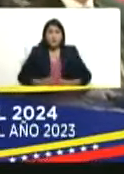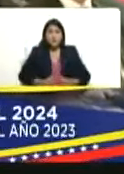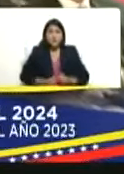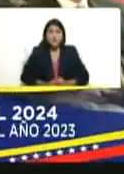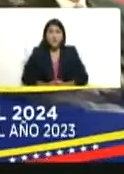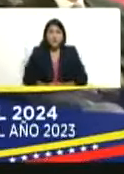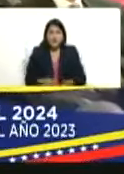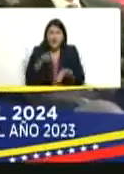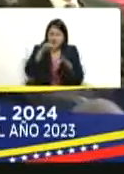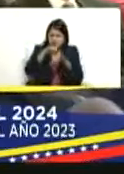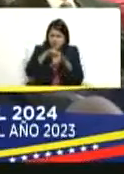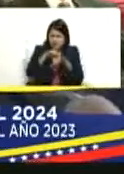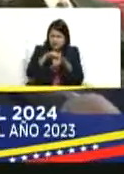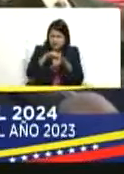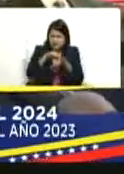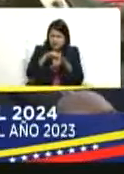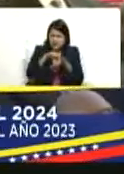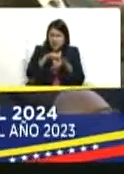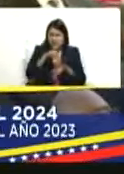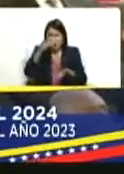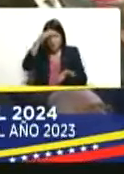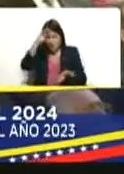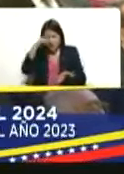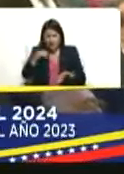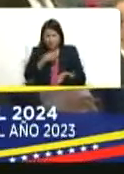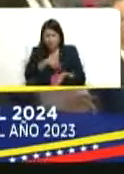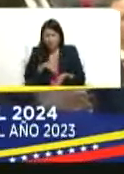Irán? ¿En Cuba? ¿En China?